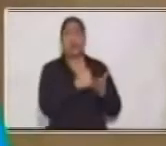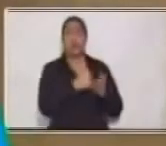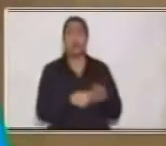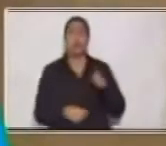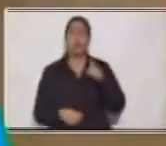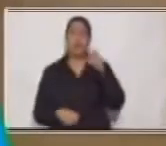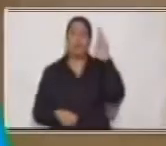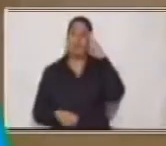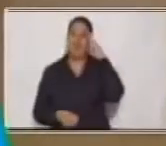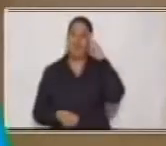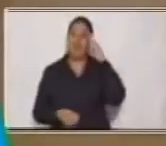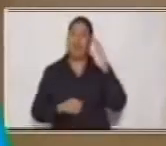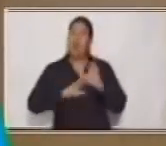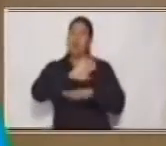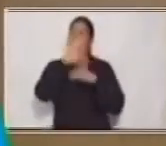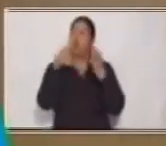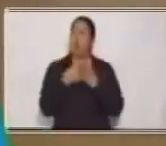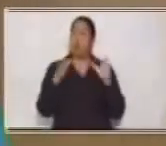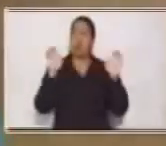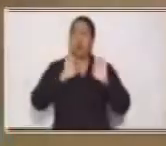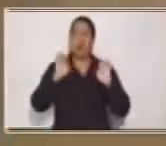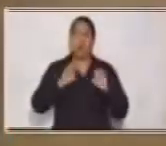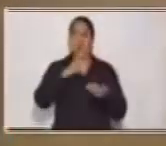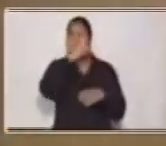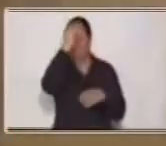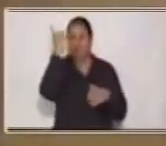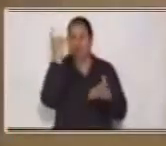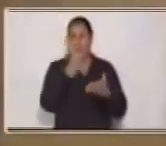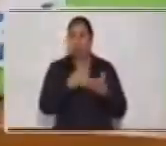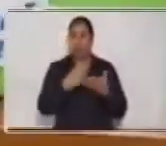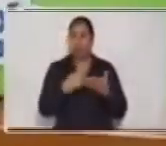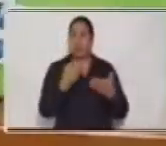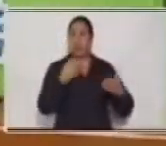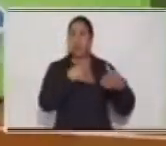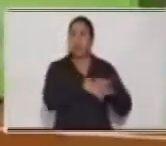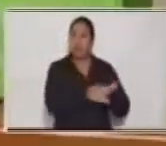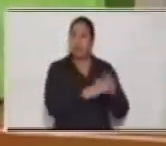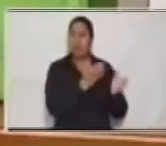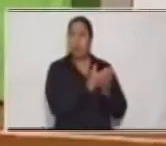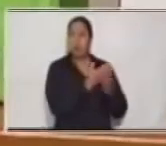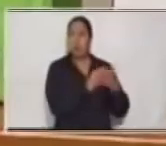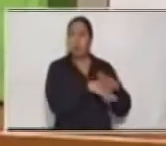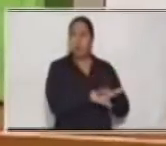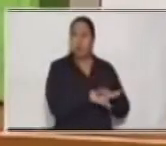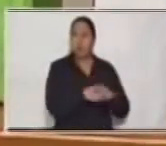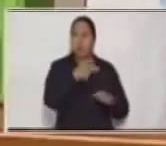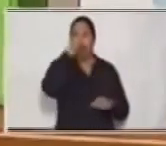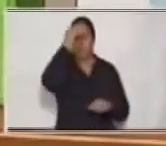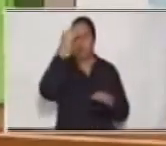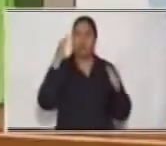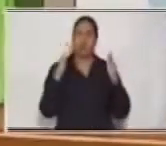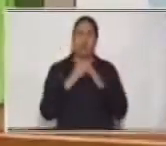recuerda, todos estos ejercicios que tú realices, guárdalos en tu portafolio de Aprendo en Casa.